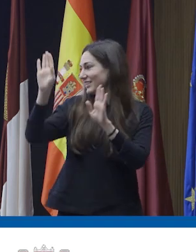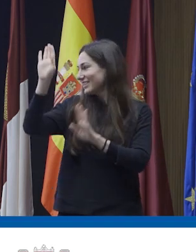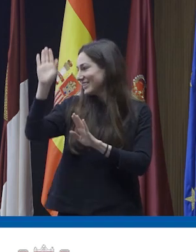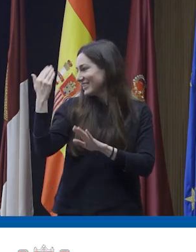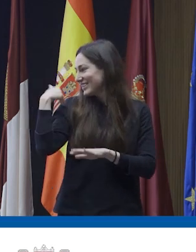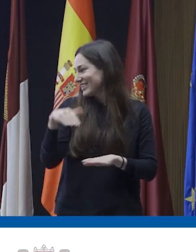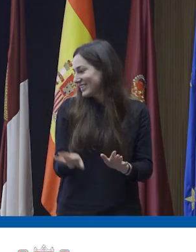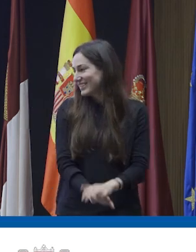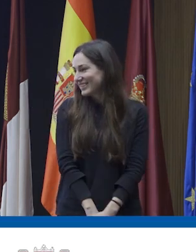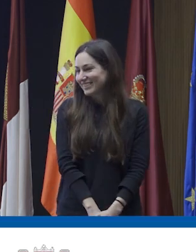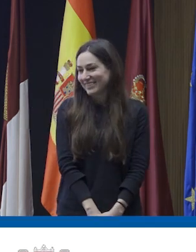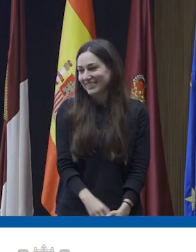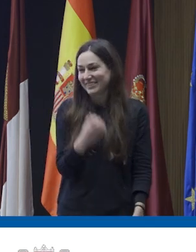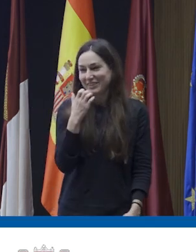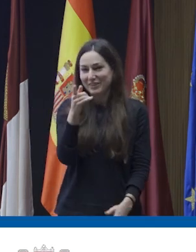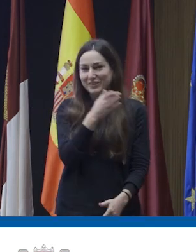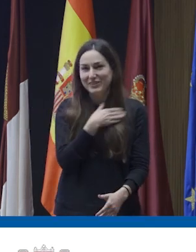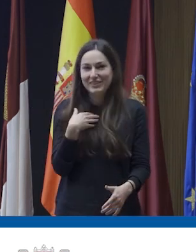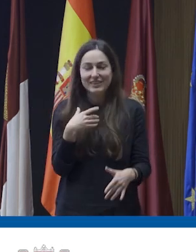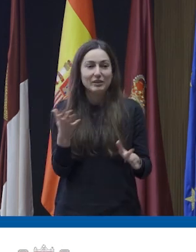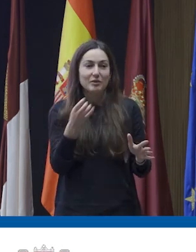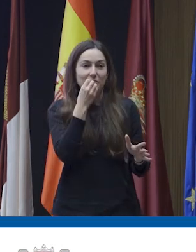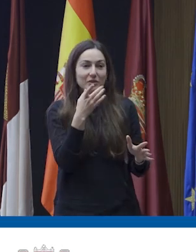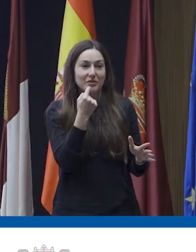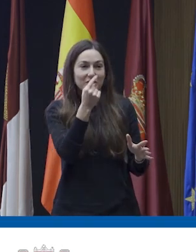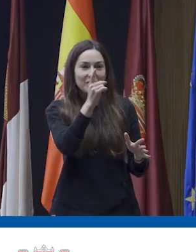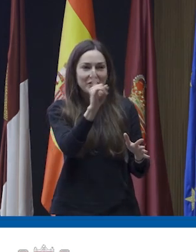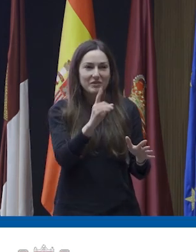bien. No lo habíamos dicho, pero ya voy.